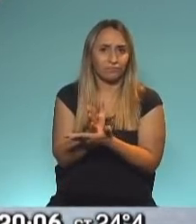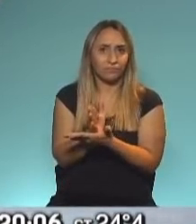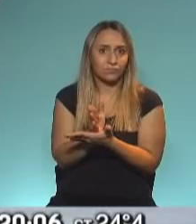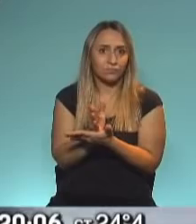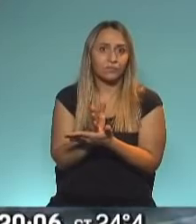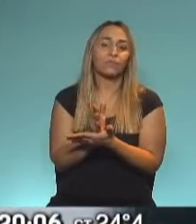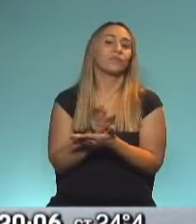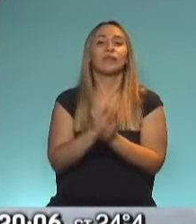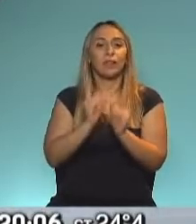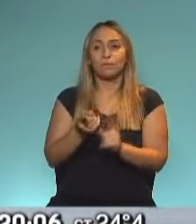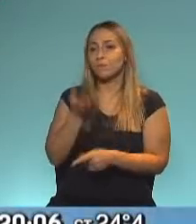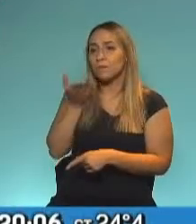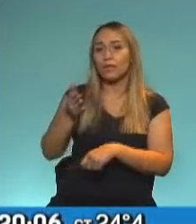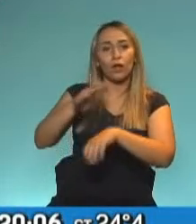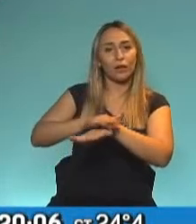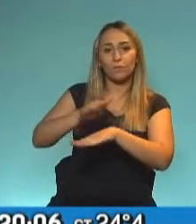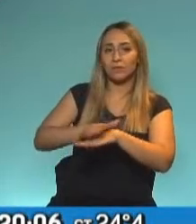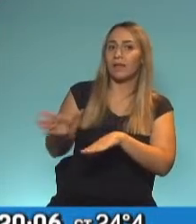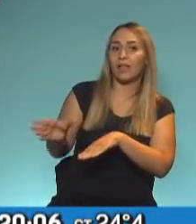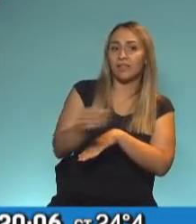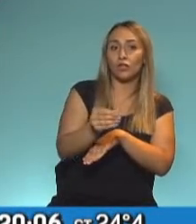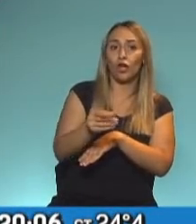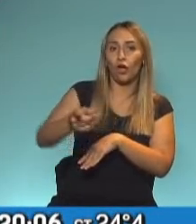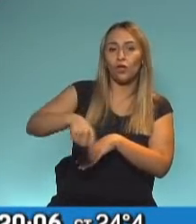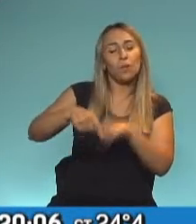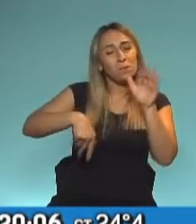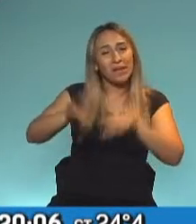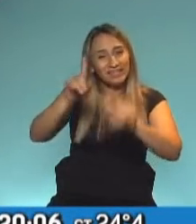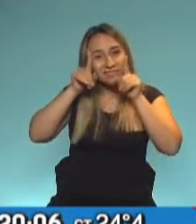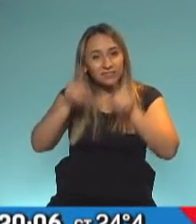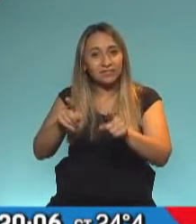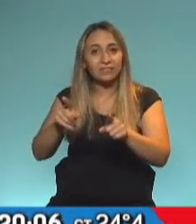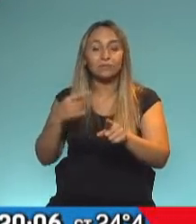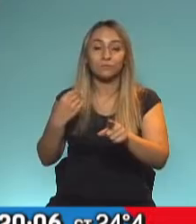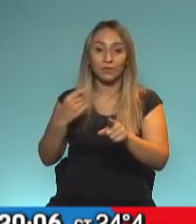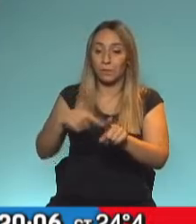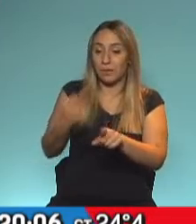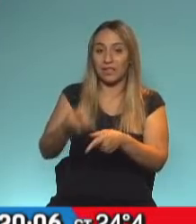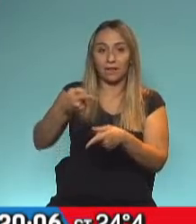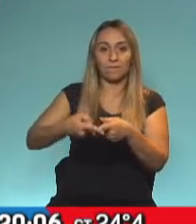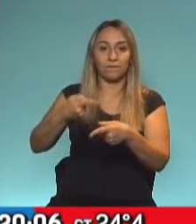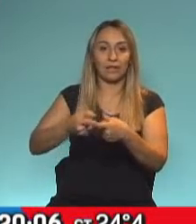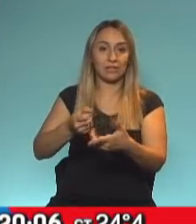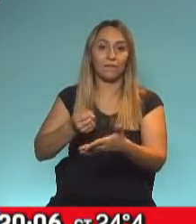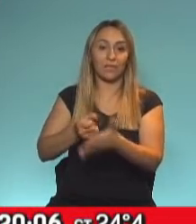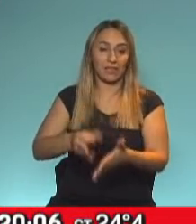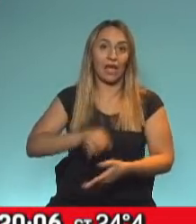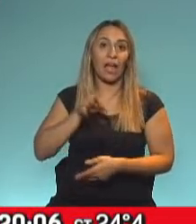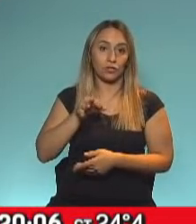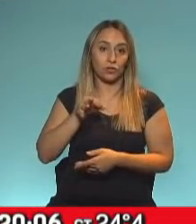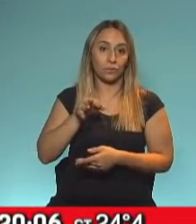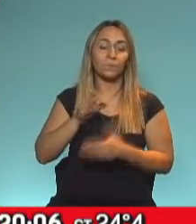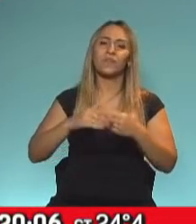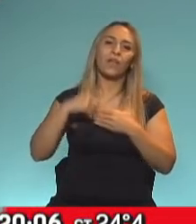responsabilidad de todos y todas, más teniendo en cuenta que mañana es la fiesta de fin de año, que después tenemos